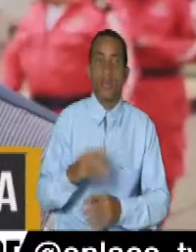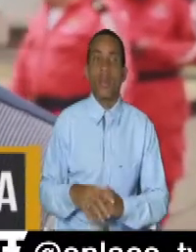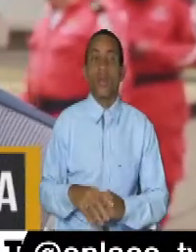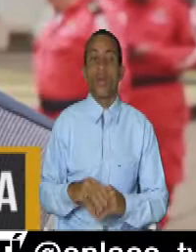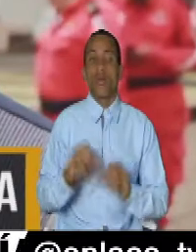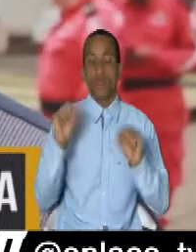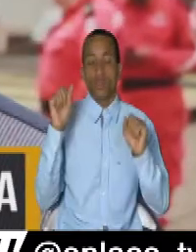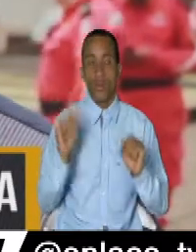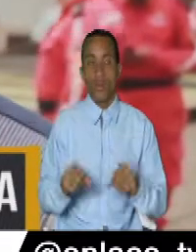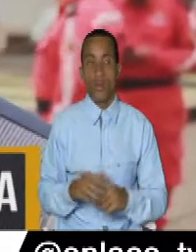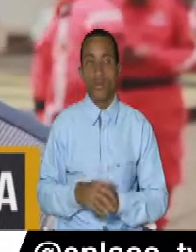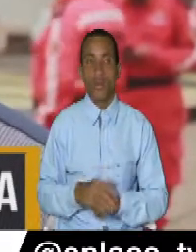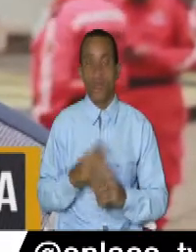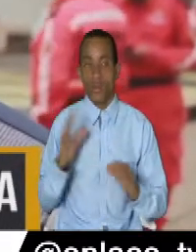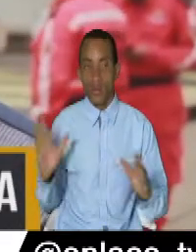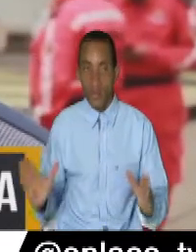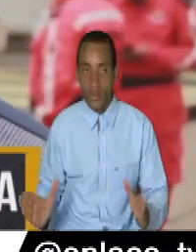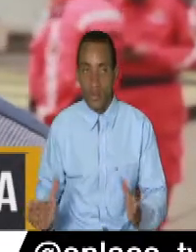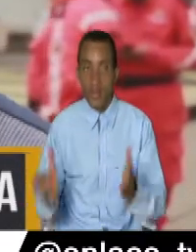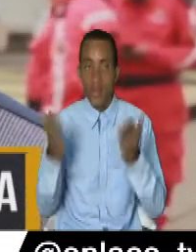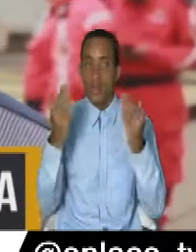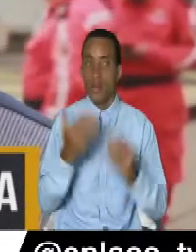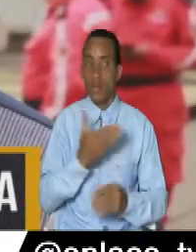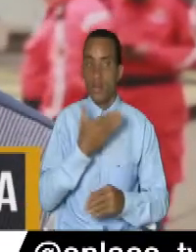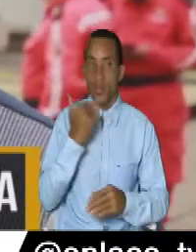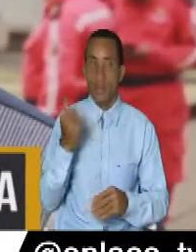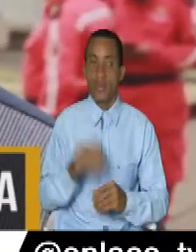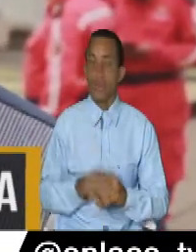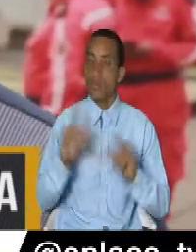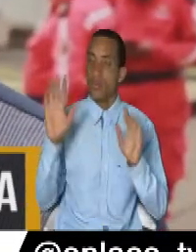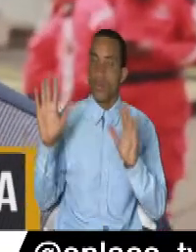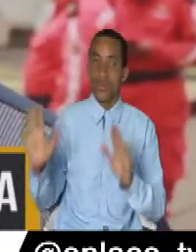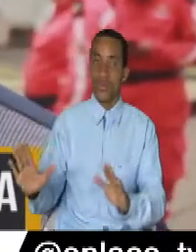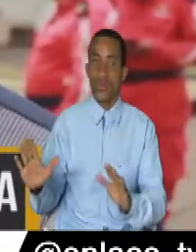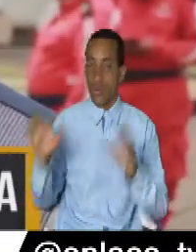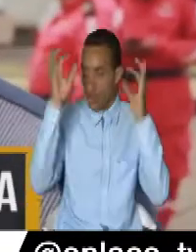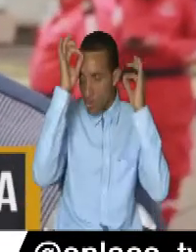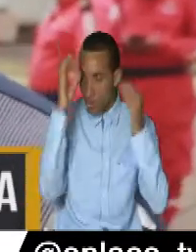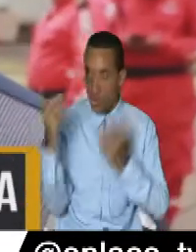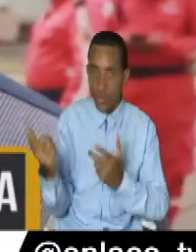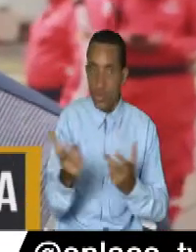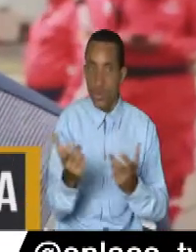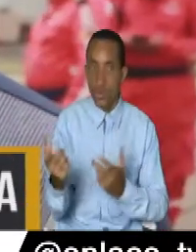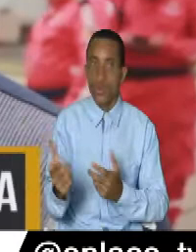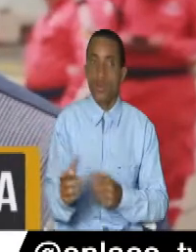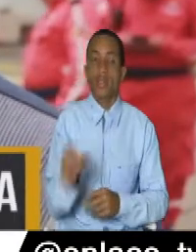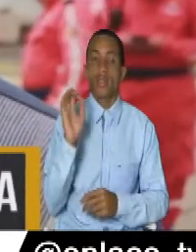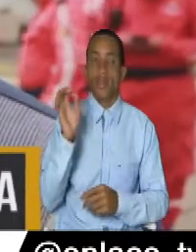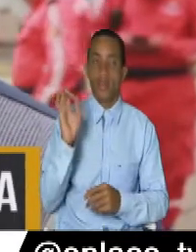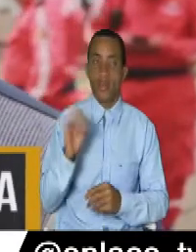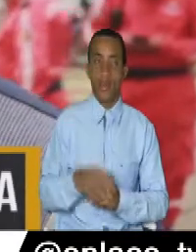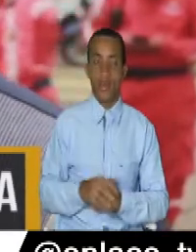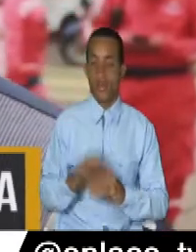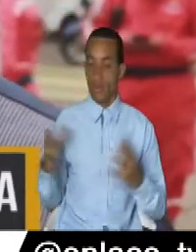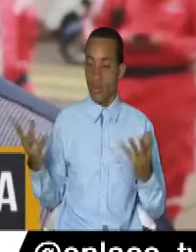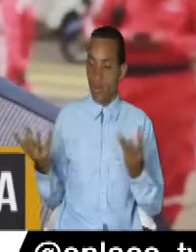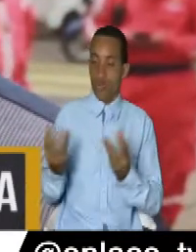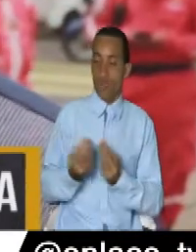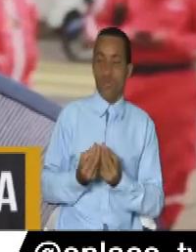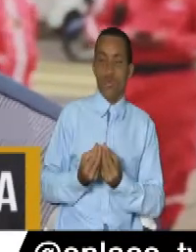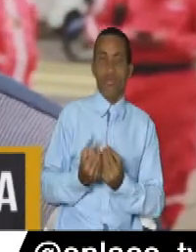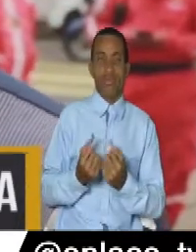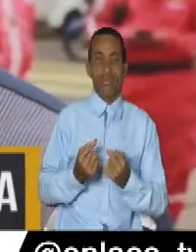pues estamos mejorando el equipamiento que tiene bomberos voluntarios. Cada vez tenemos un cuerpo bombero mucho